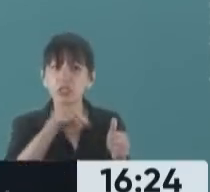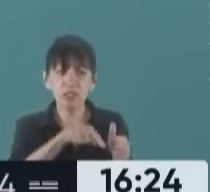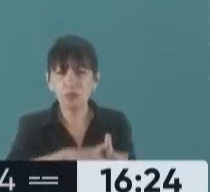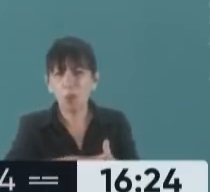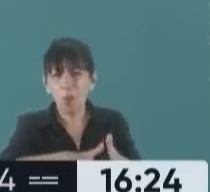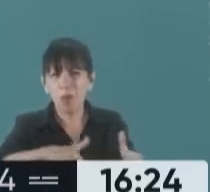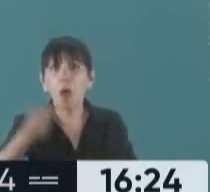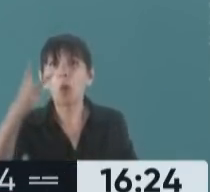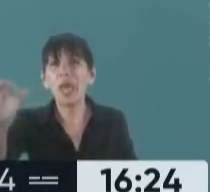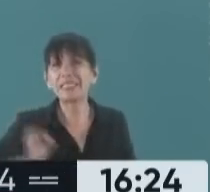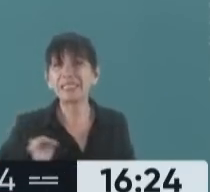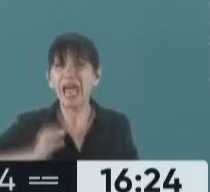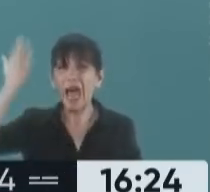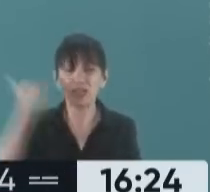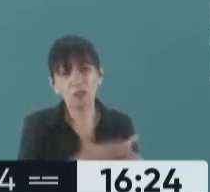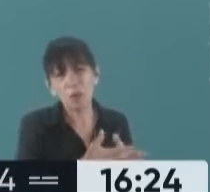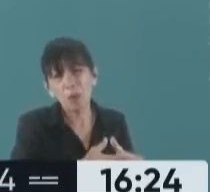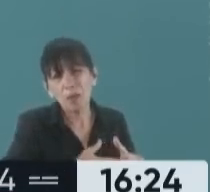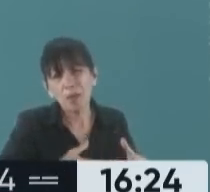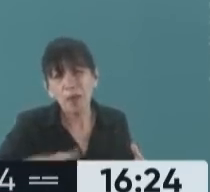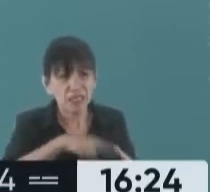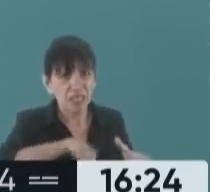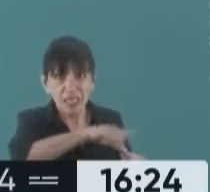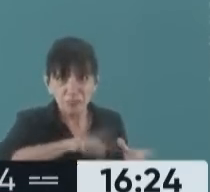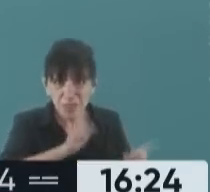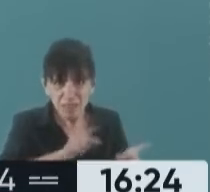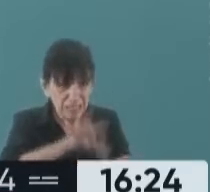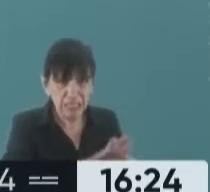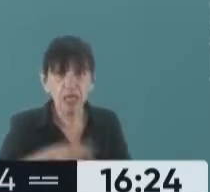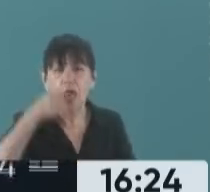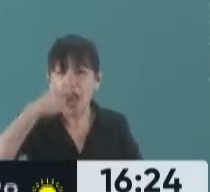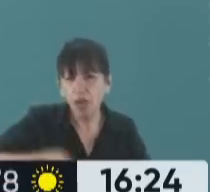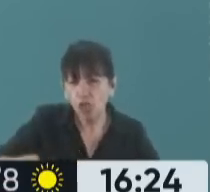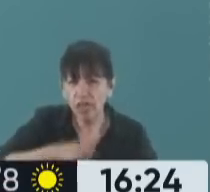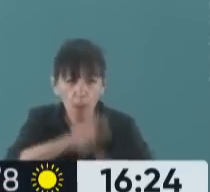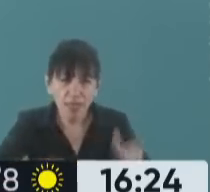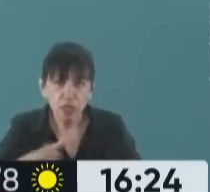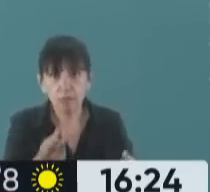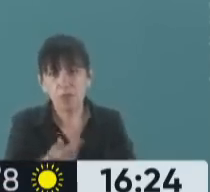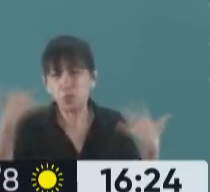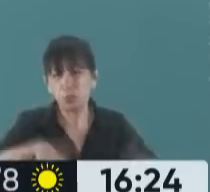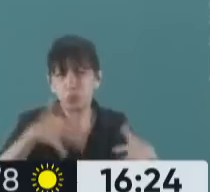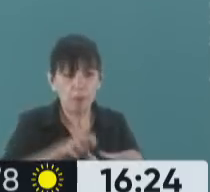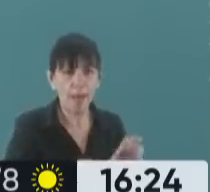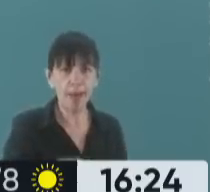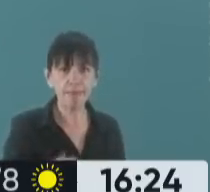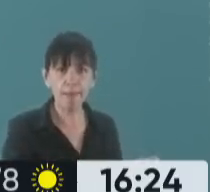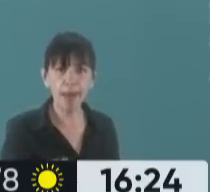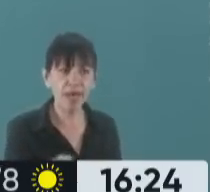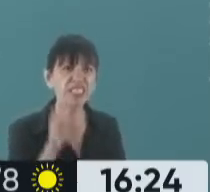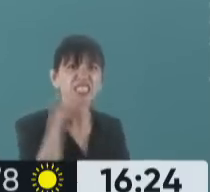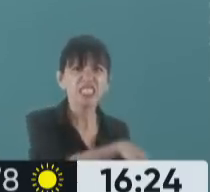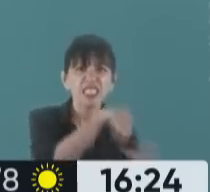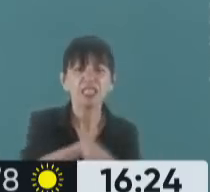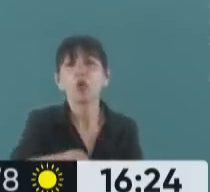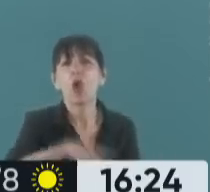últimos 20 años, con los cuales han ido cooptando, a partir del narcotráfico y del dinero que maneja el narcotráfico, diferentes sectores, de la